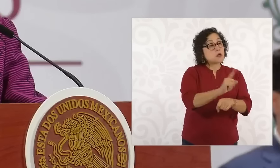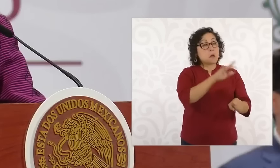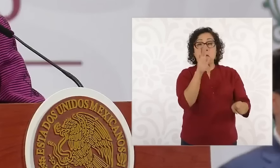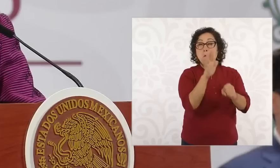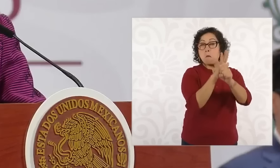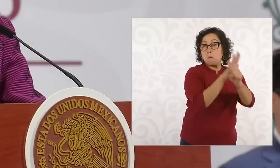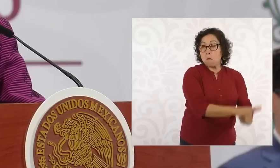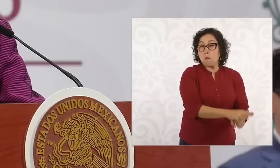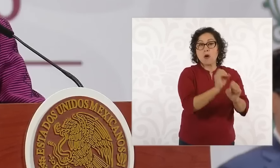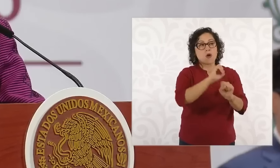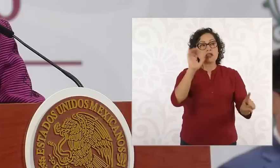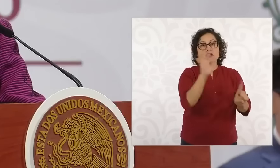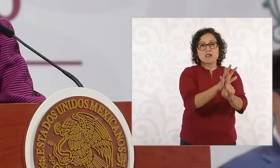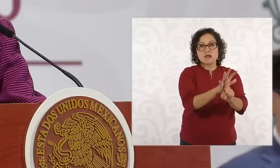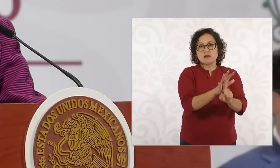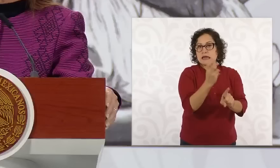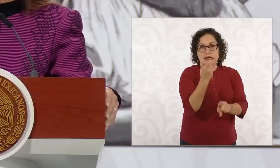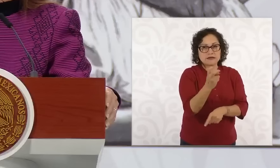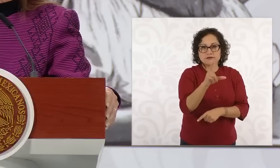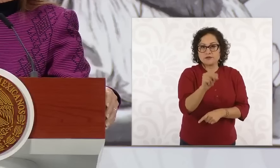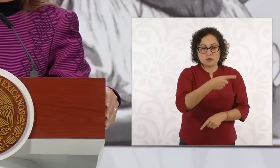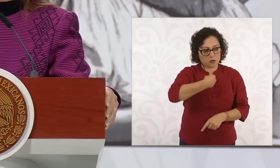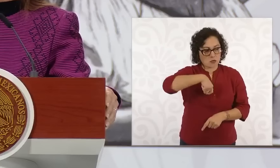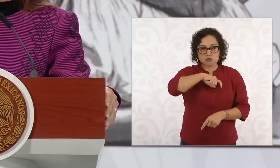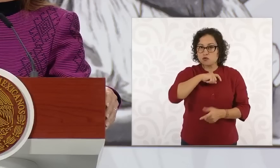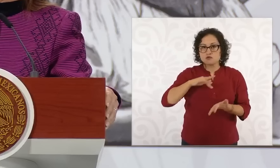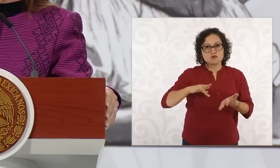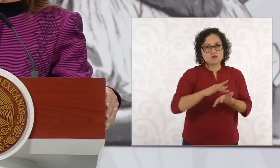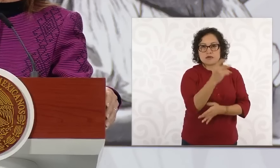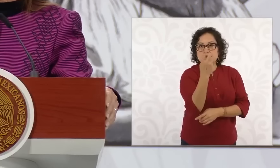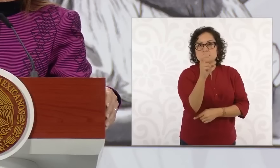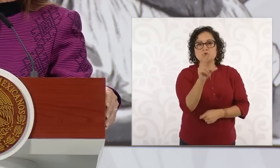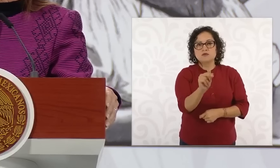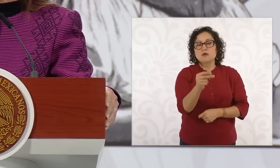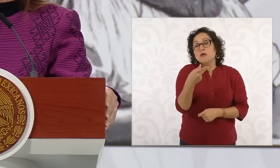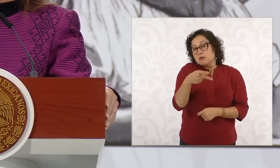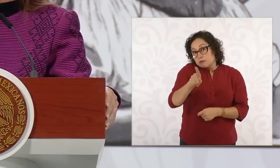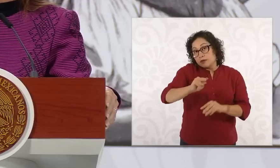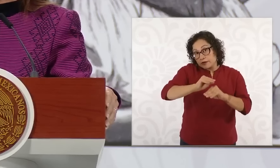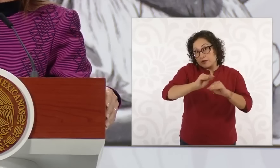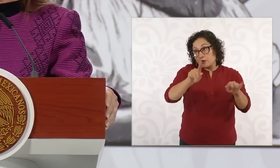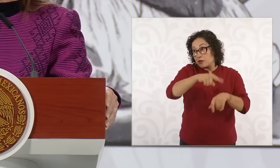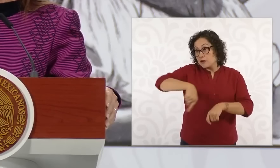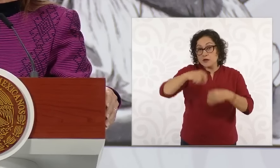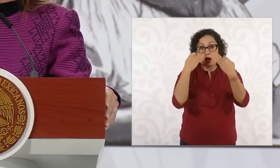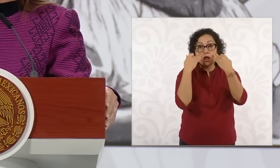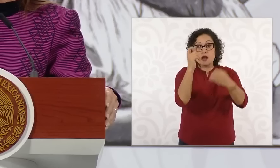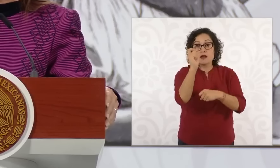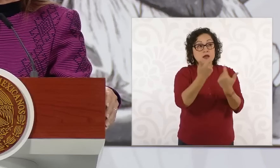porque nosotros no estamos de acuerdo con eso. Lo que sí hubo fue un grupo muy violento y que tiene